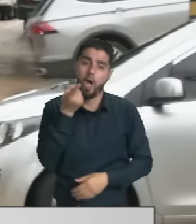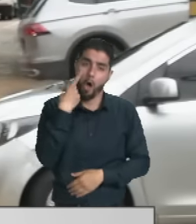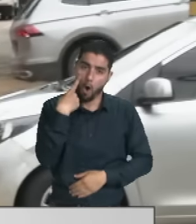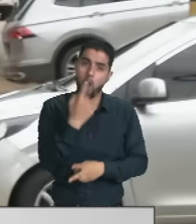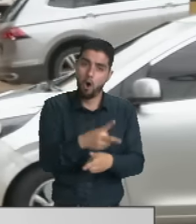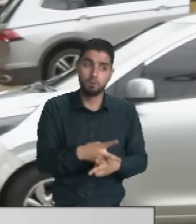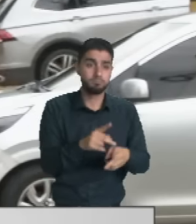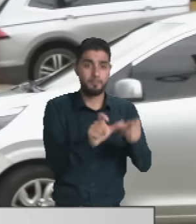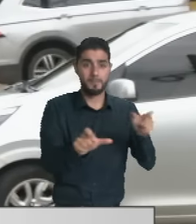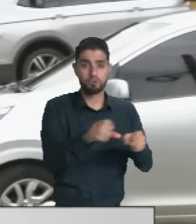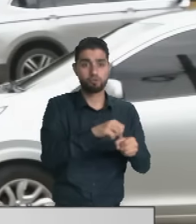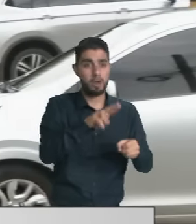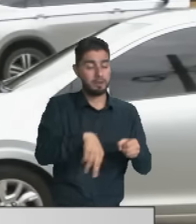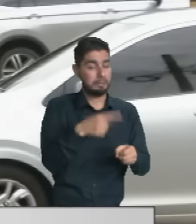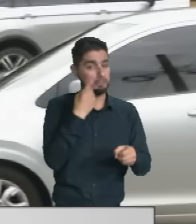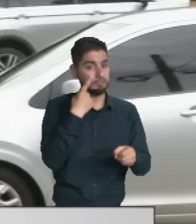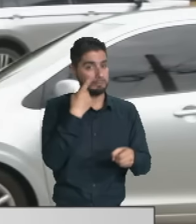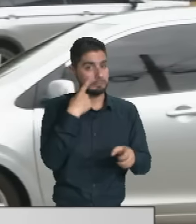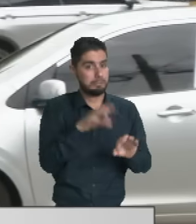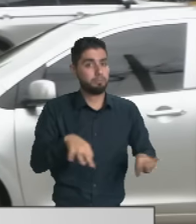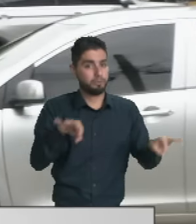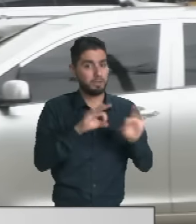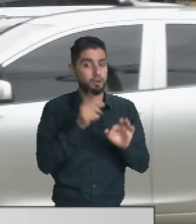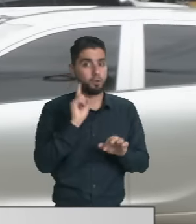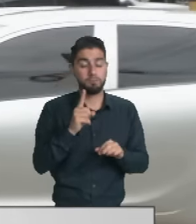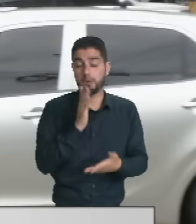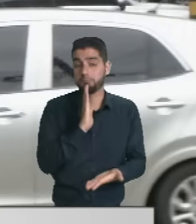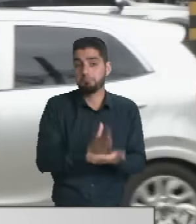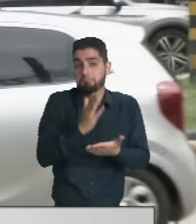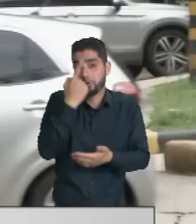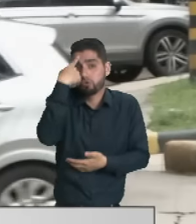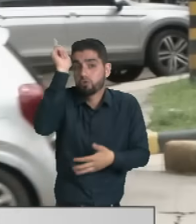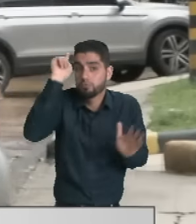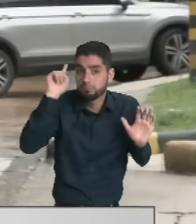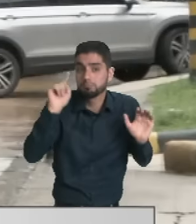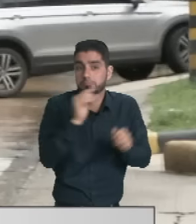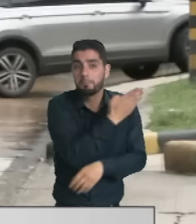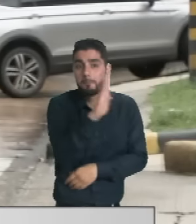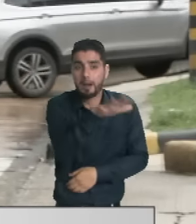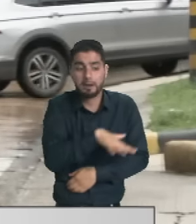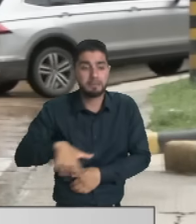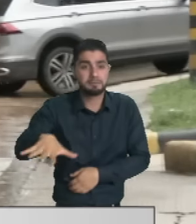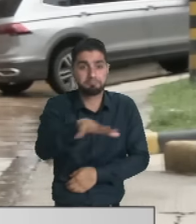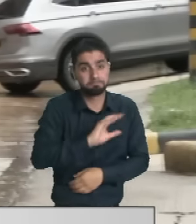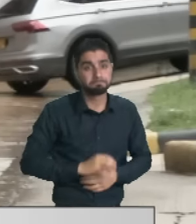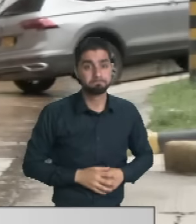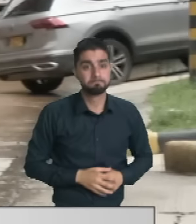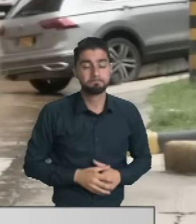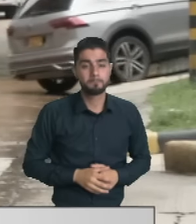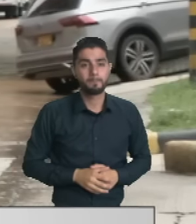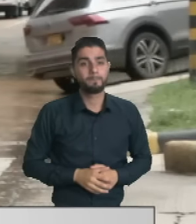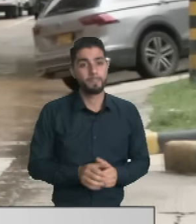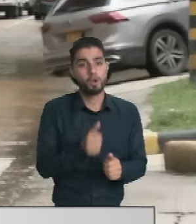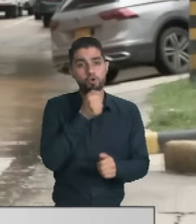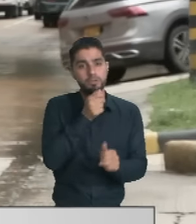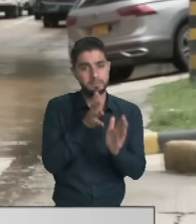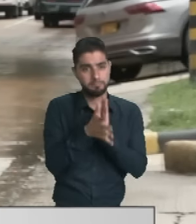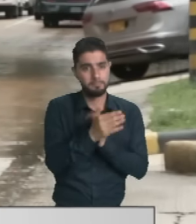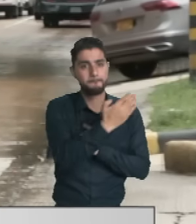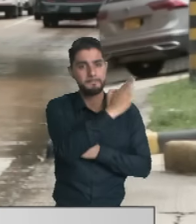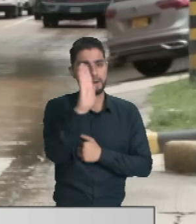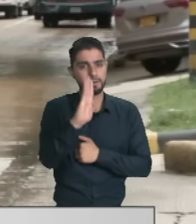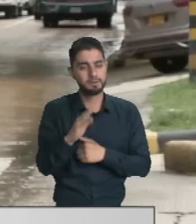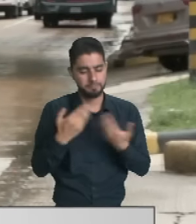por la manera como se están presentando estas emergencias en la ciudad de Barranquilla y el área metropolitana. Noticias desde